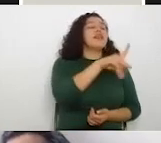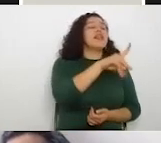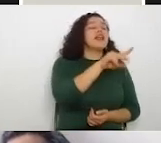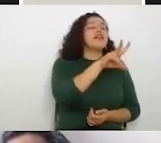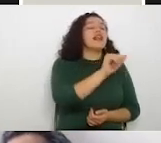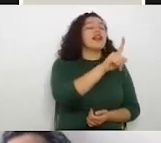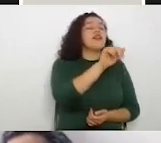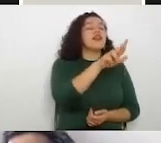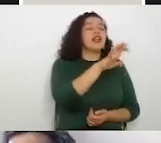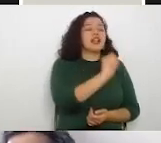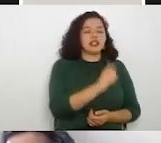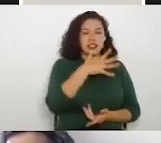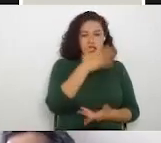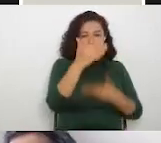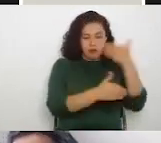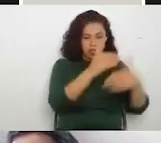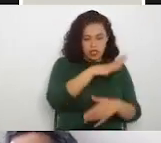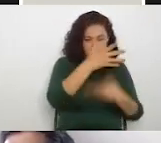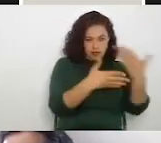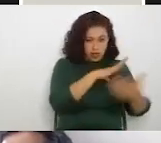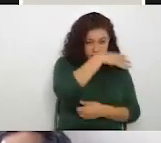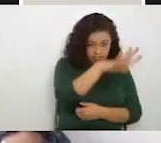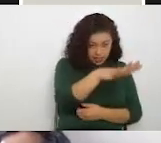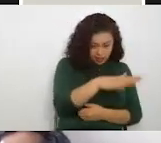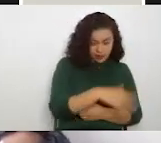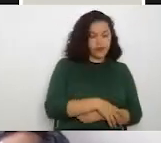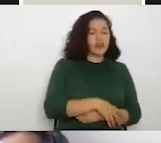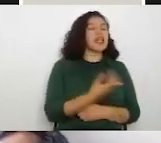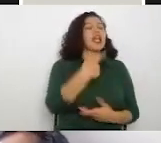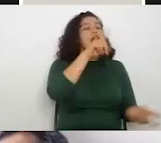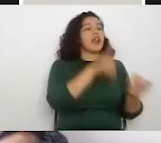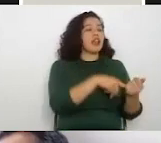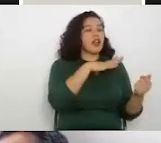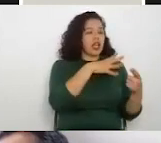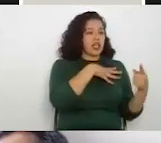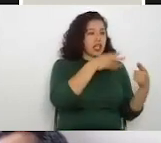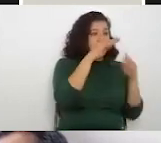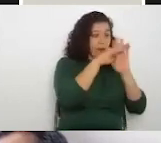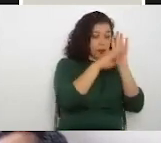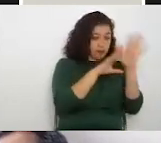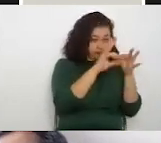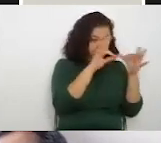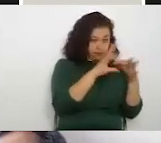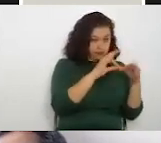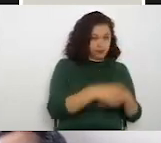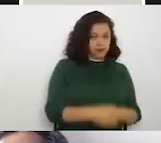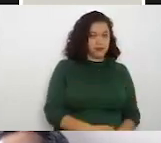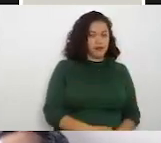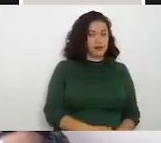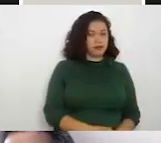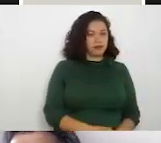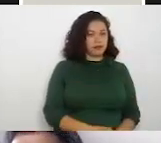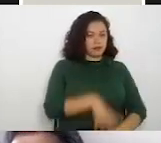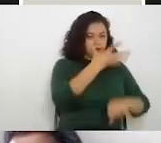comenta el proceso de servicios generales, dice, y dentro de los procedimientos serían